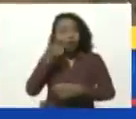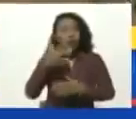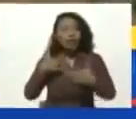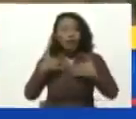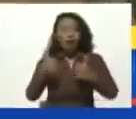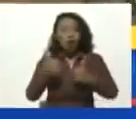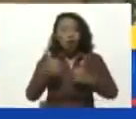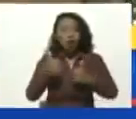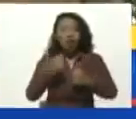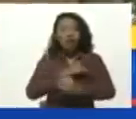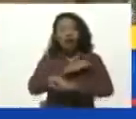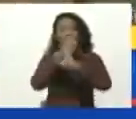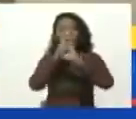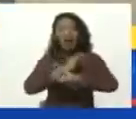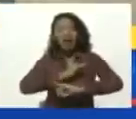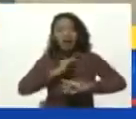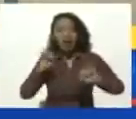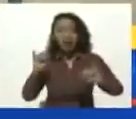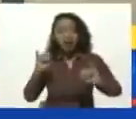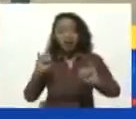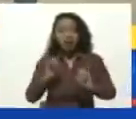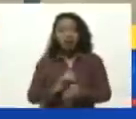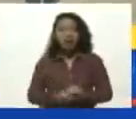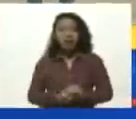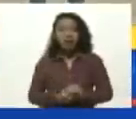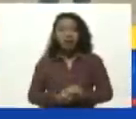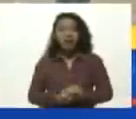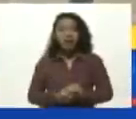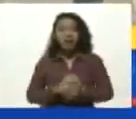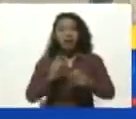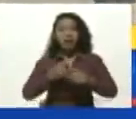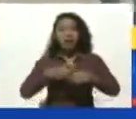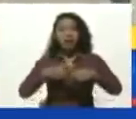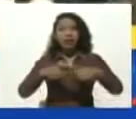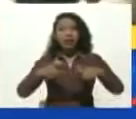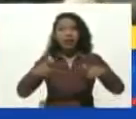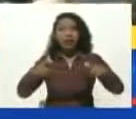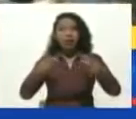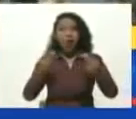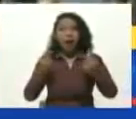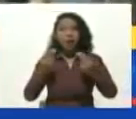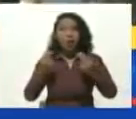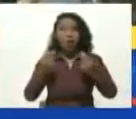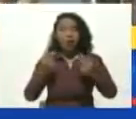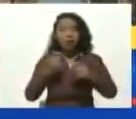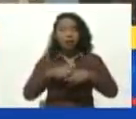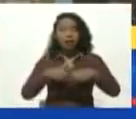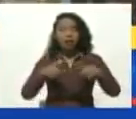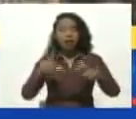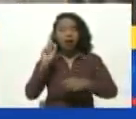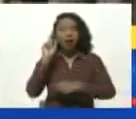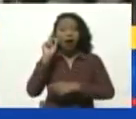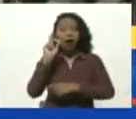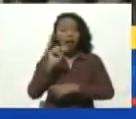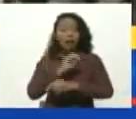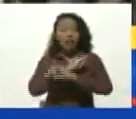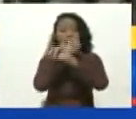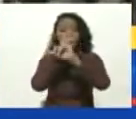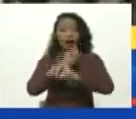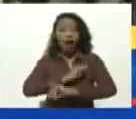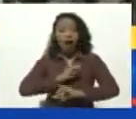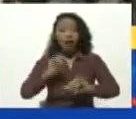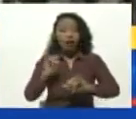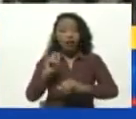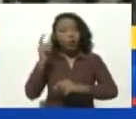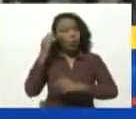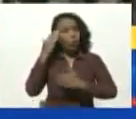y felicidad, de crecimiento económico y crecimiento también de la felicidad. No